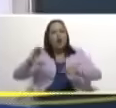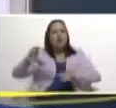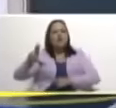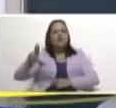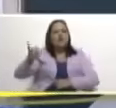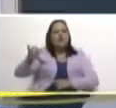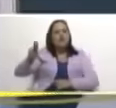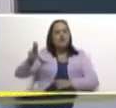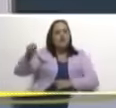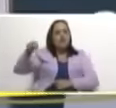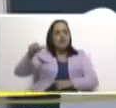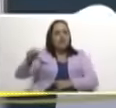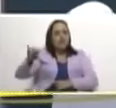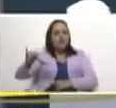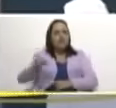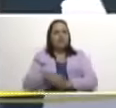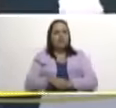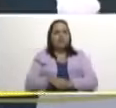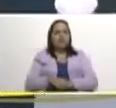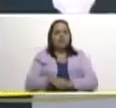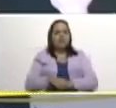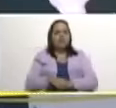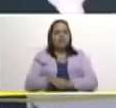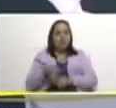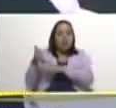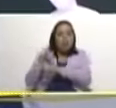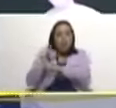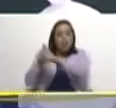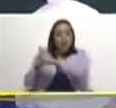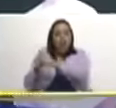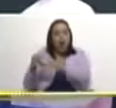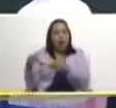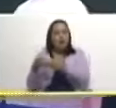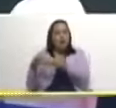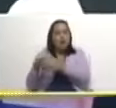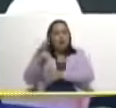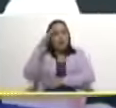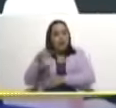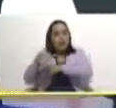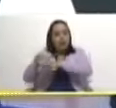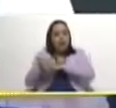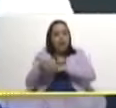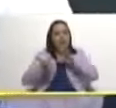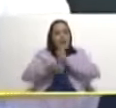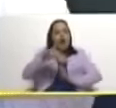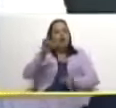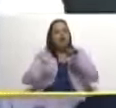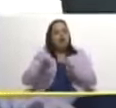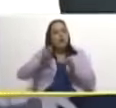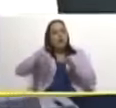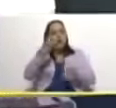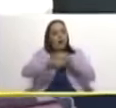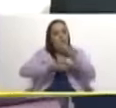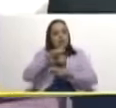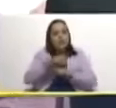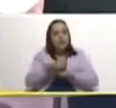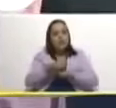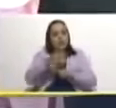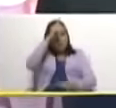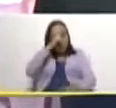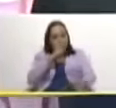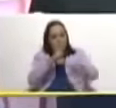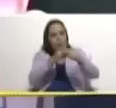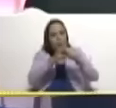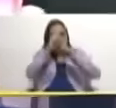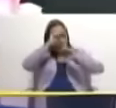terror de los ingleses, es la mayor justicia que podemos hacer para reivindicar